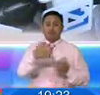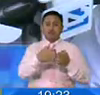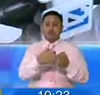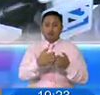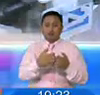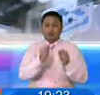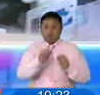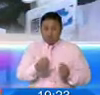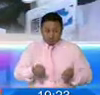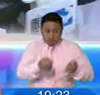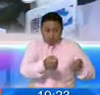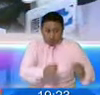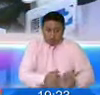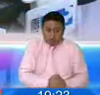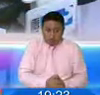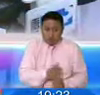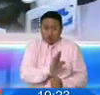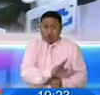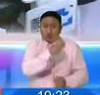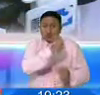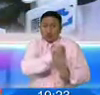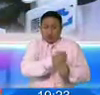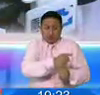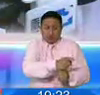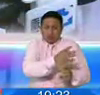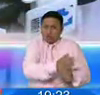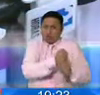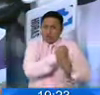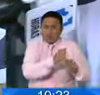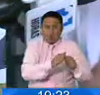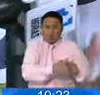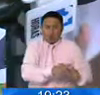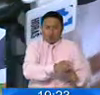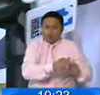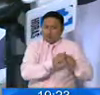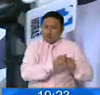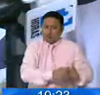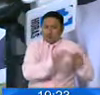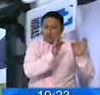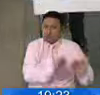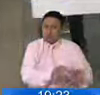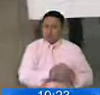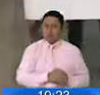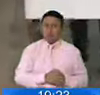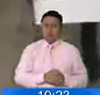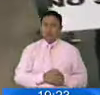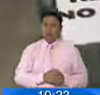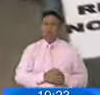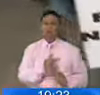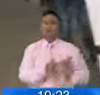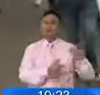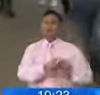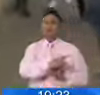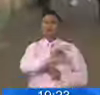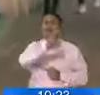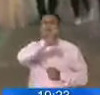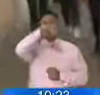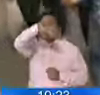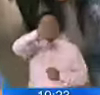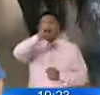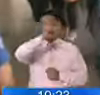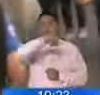que les vamos a dar. El puesto de trabajo está asegurado, la permanencia está asegurada. Los trabajadores de Maceo